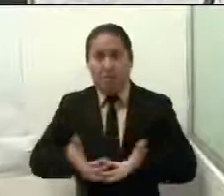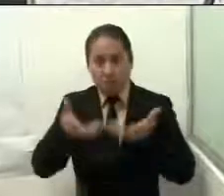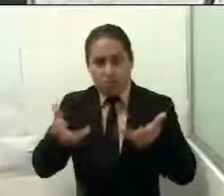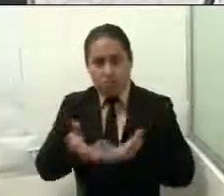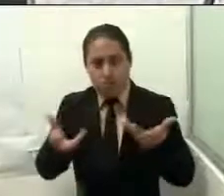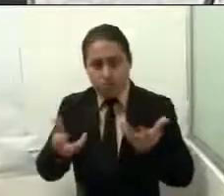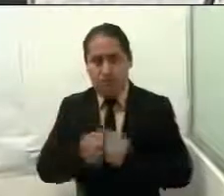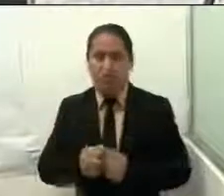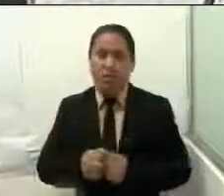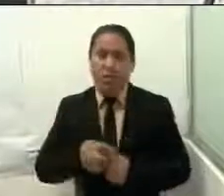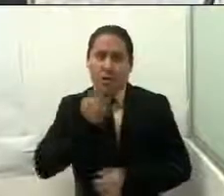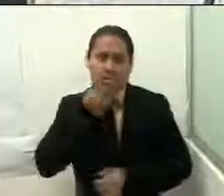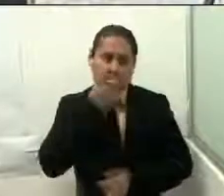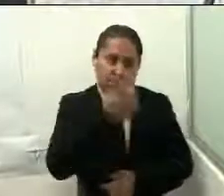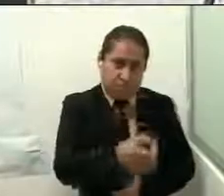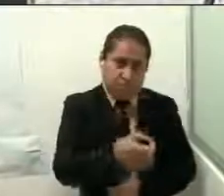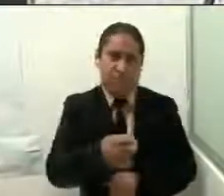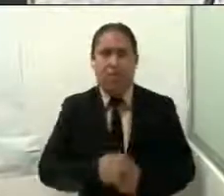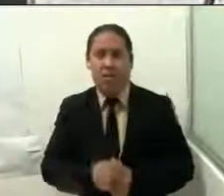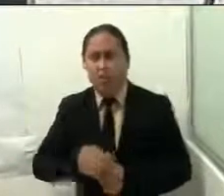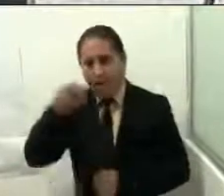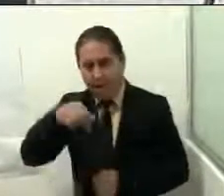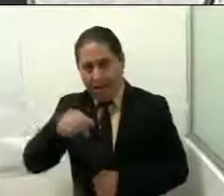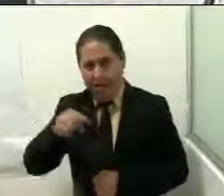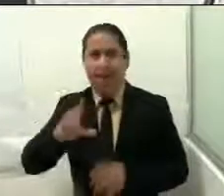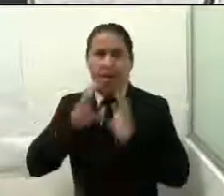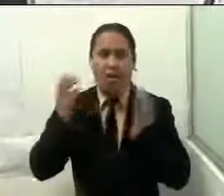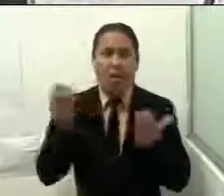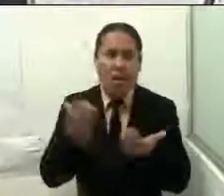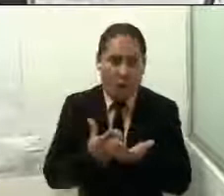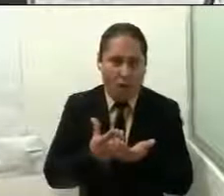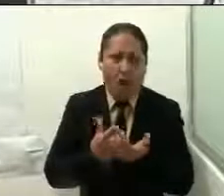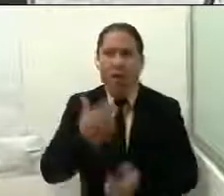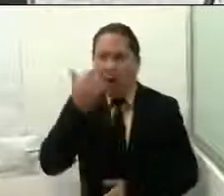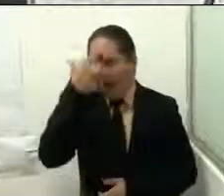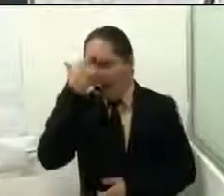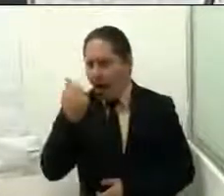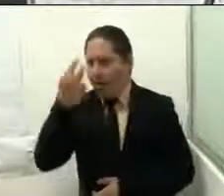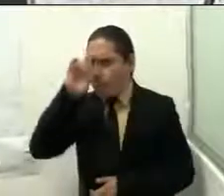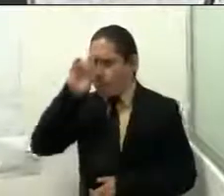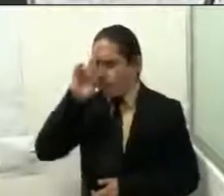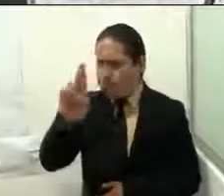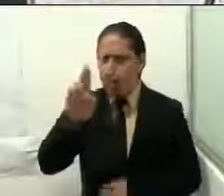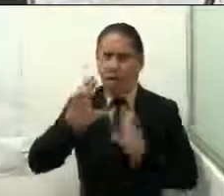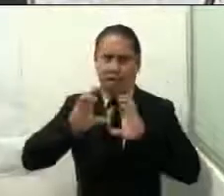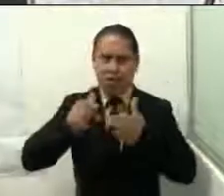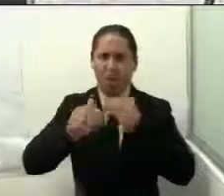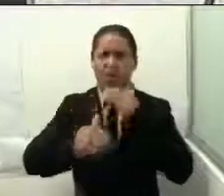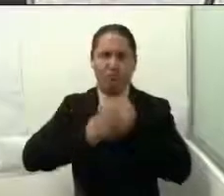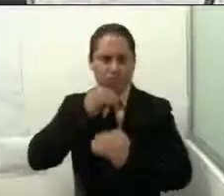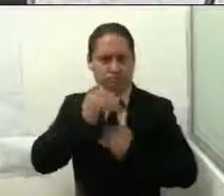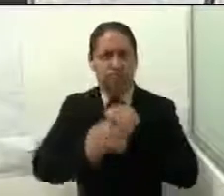informó el gobernador a esta soberanía reconociendo que chiapas sigue avanzando en lo